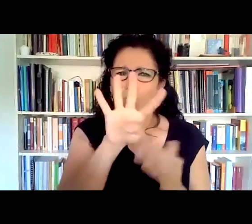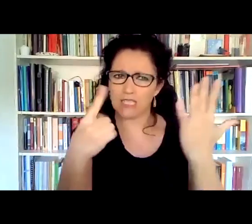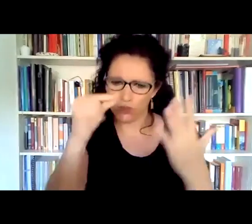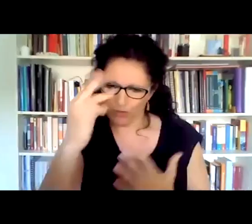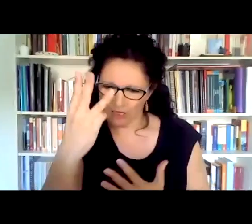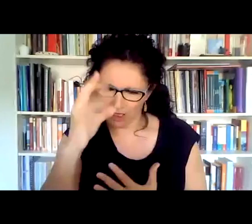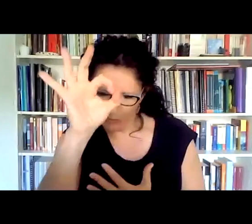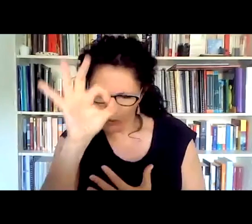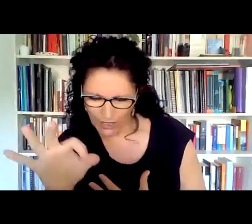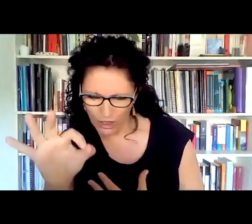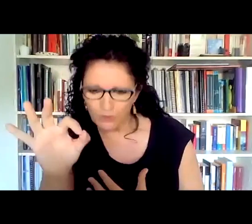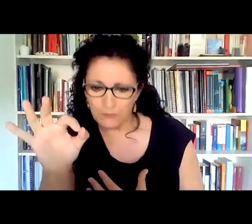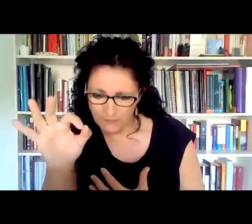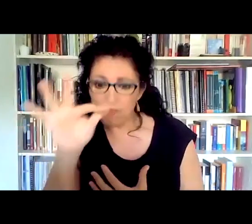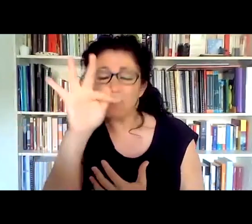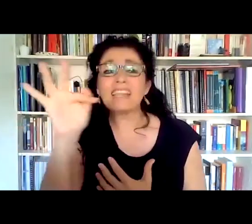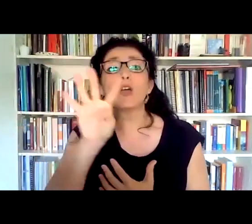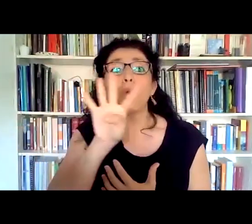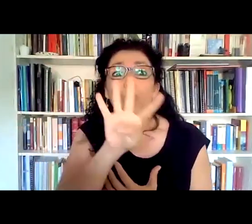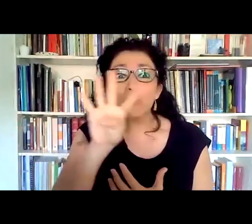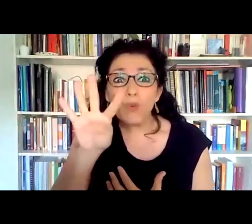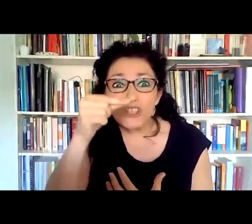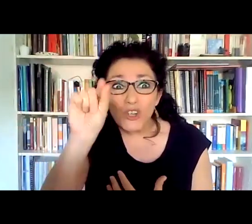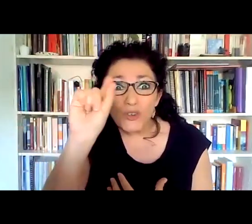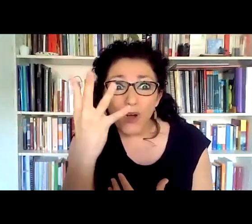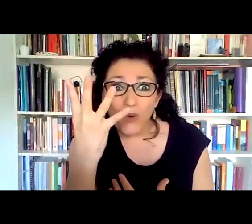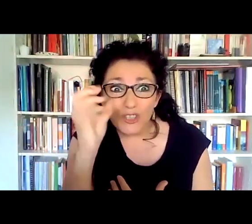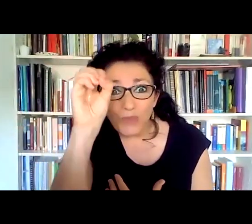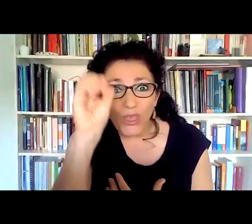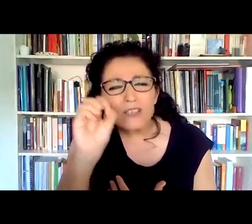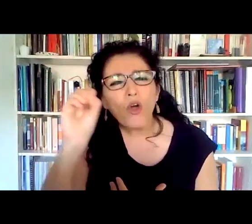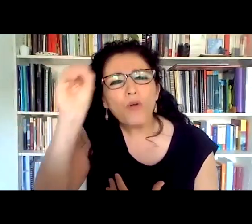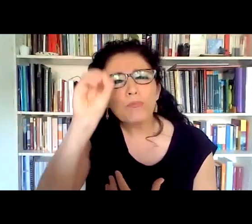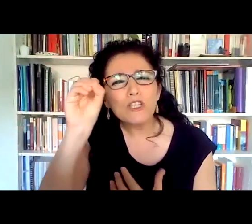muchas veces no se encuentran con esa cobertura. El